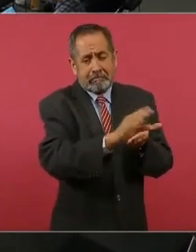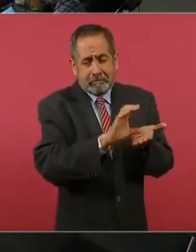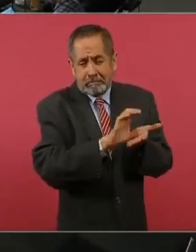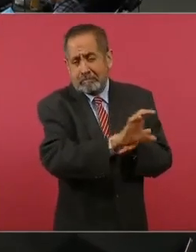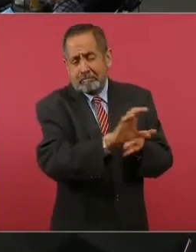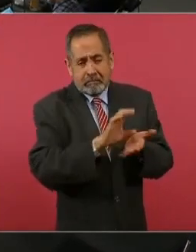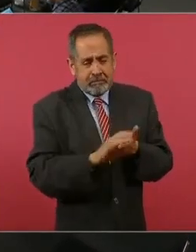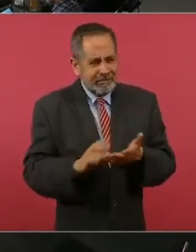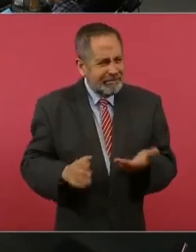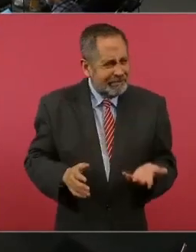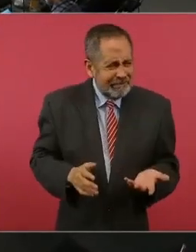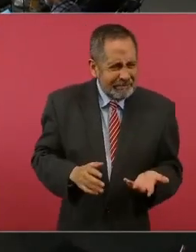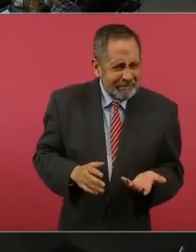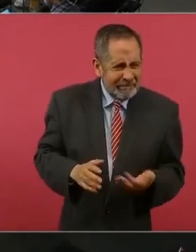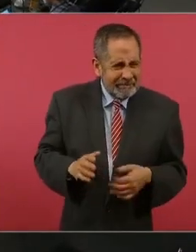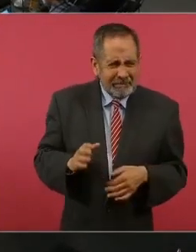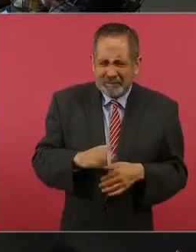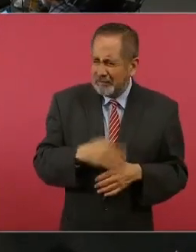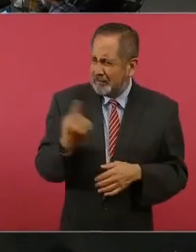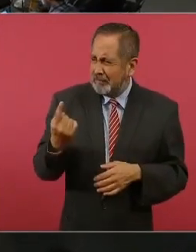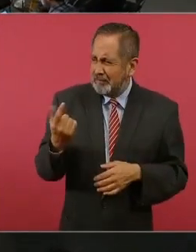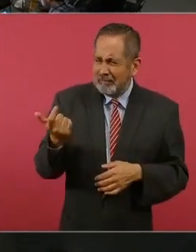resultan tan onerosos